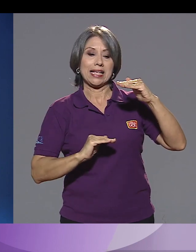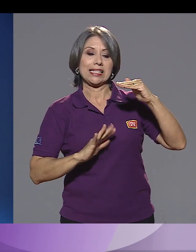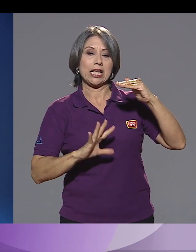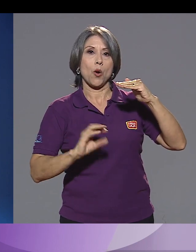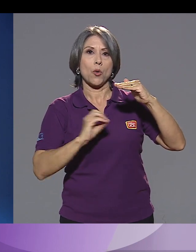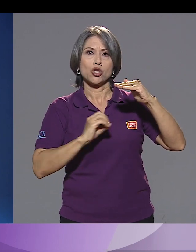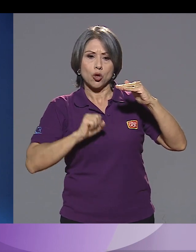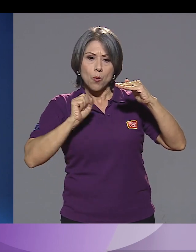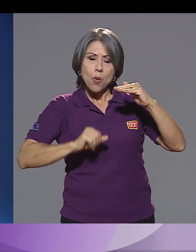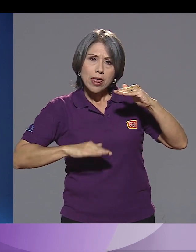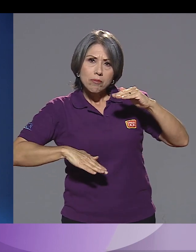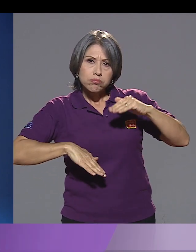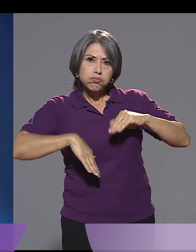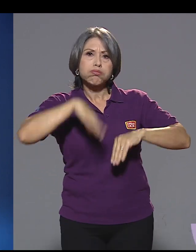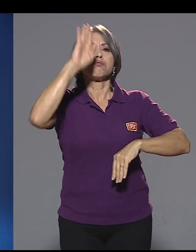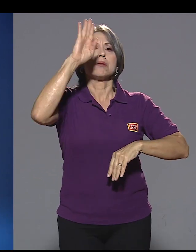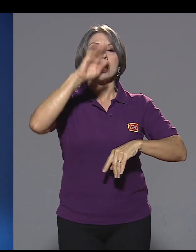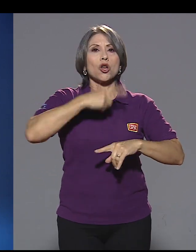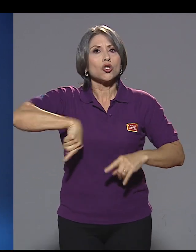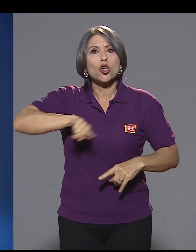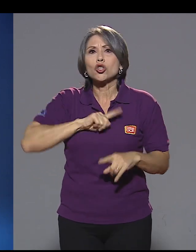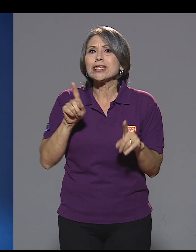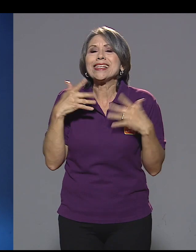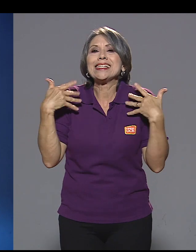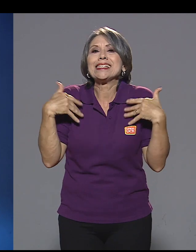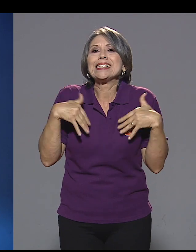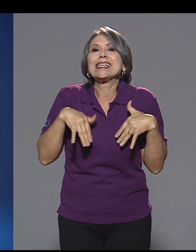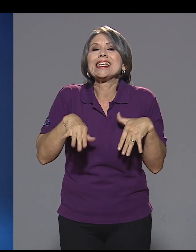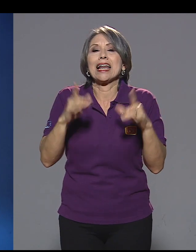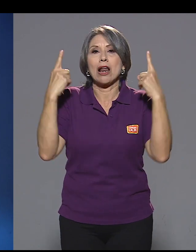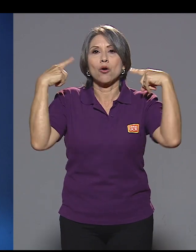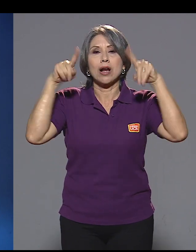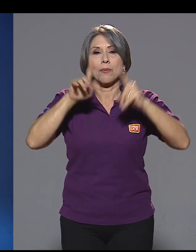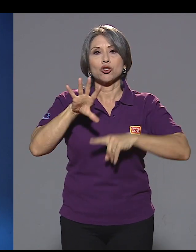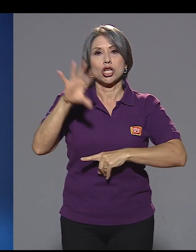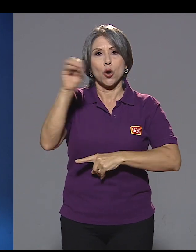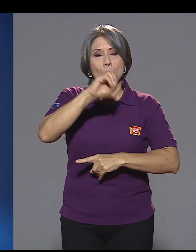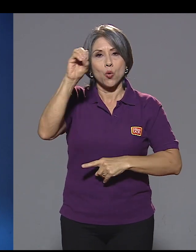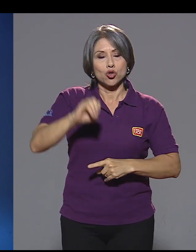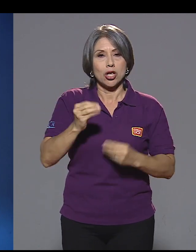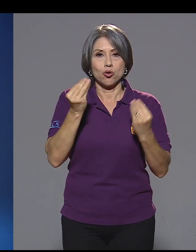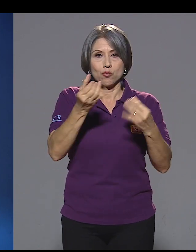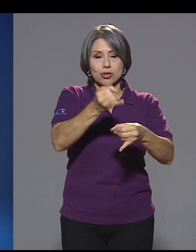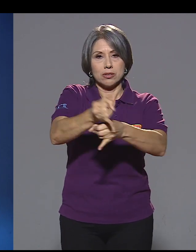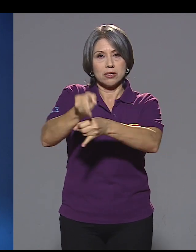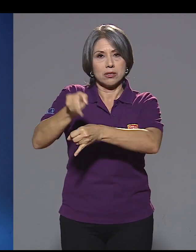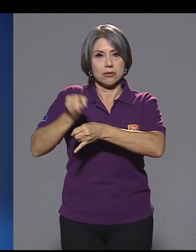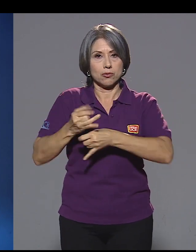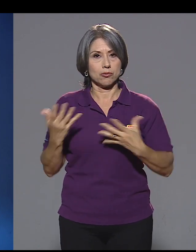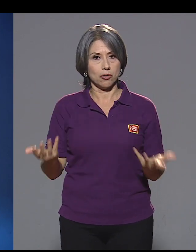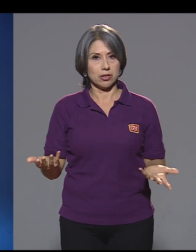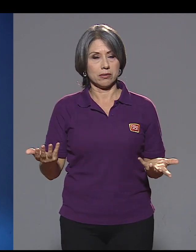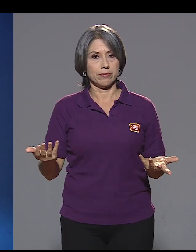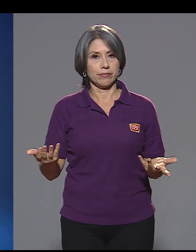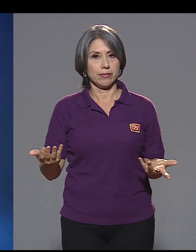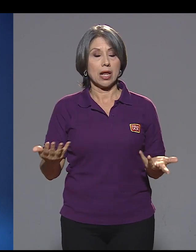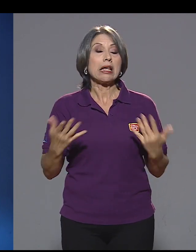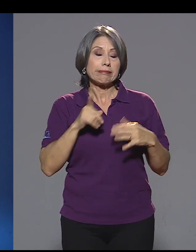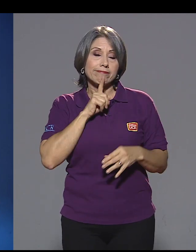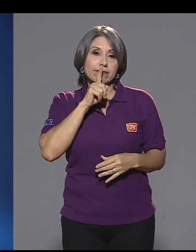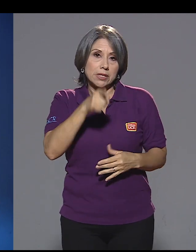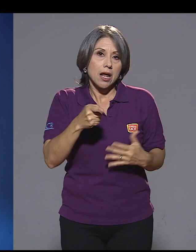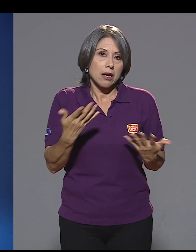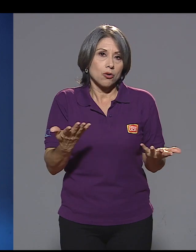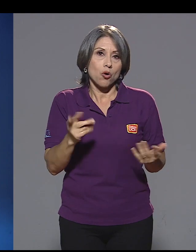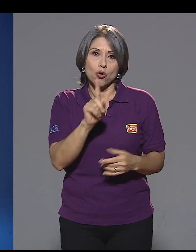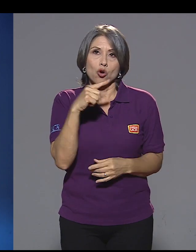para arriba, y ni siquiera le llegamos a ese 5% en muchas de las instituciones, ¿verdad? Y precisamente, si